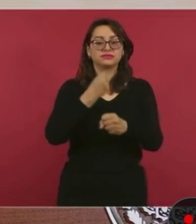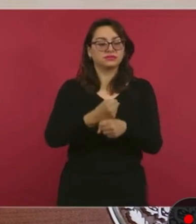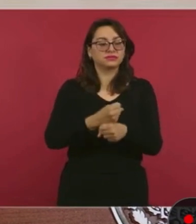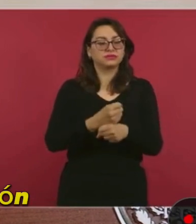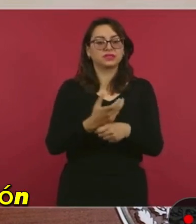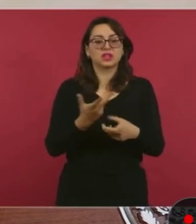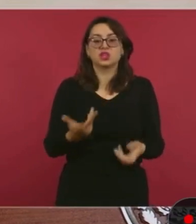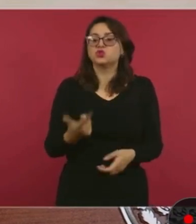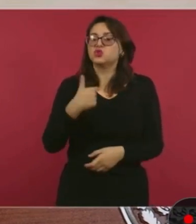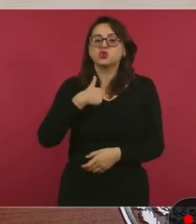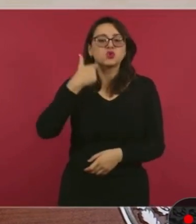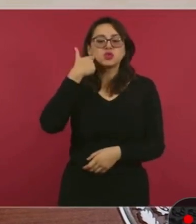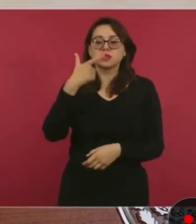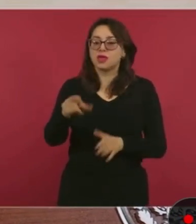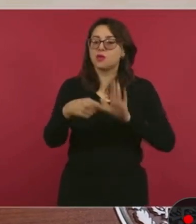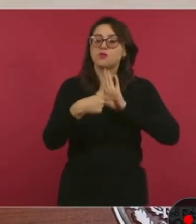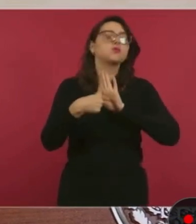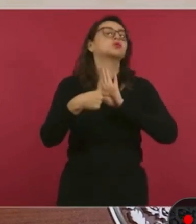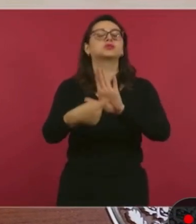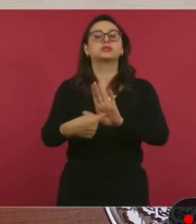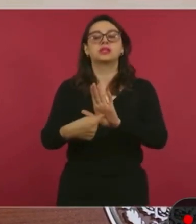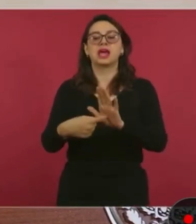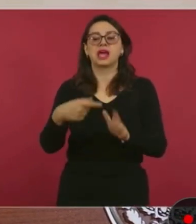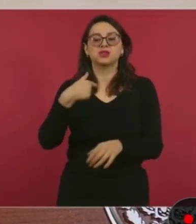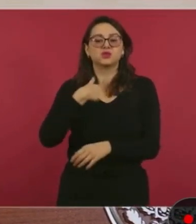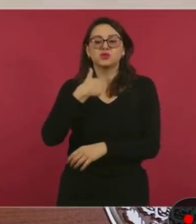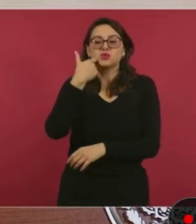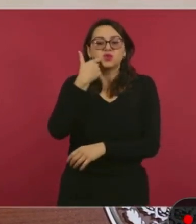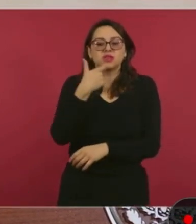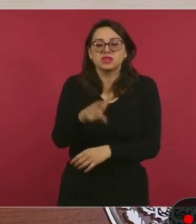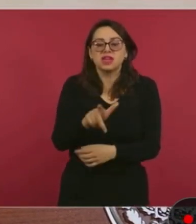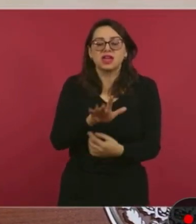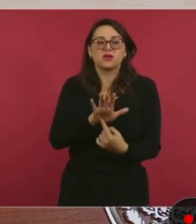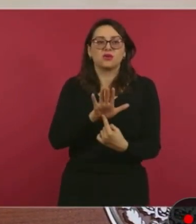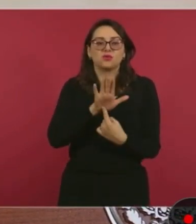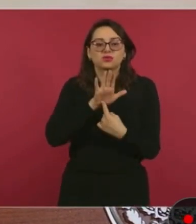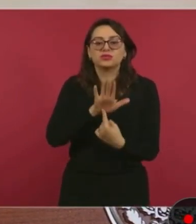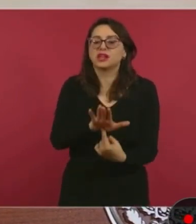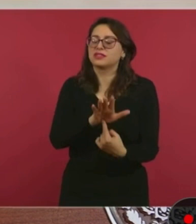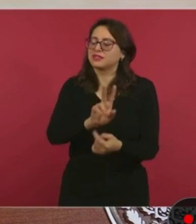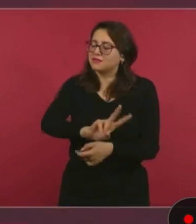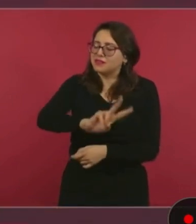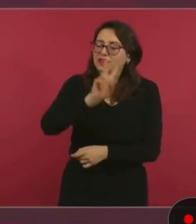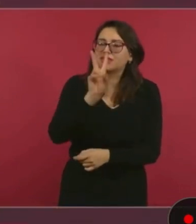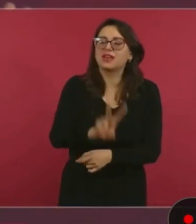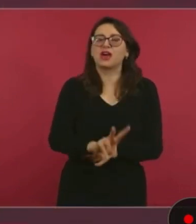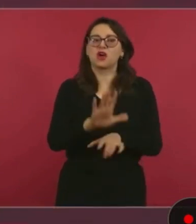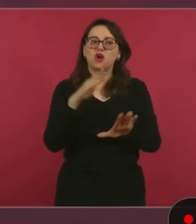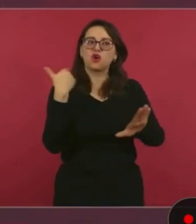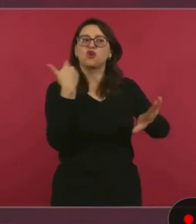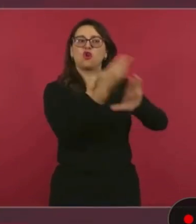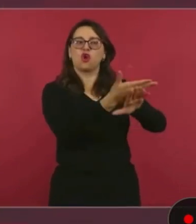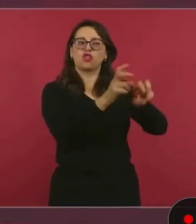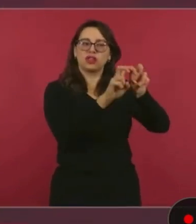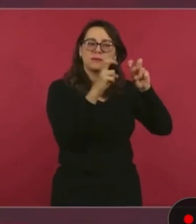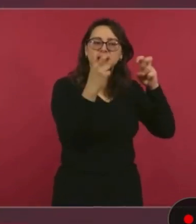decir porque es una cuestión que afecta a la dignidad, pero conozco de